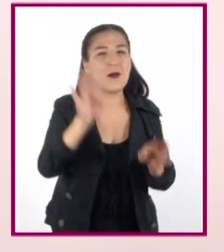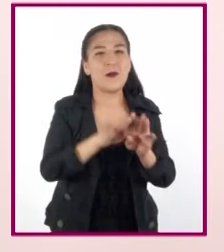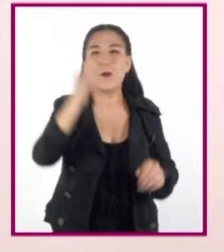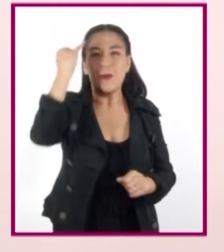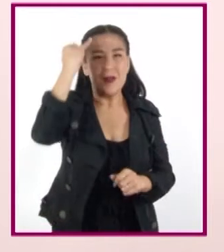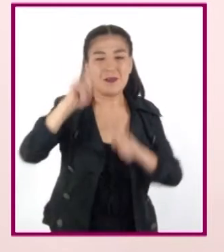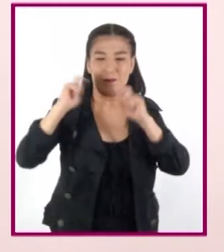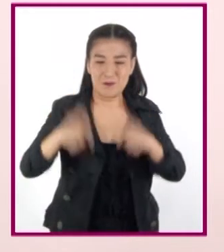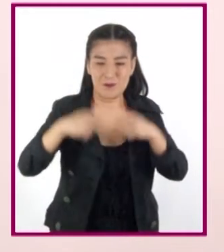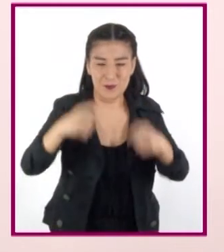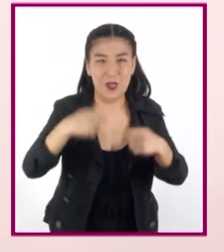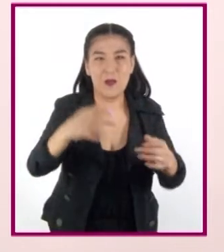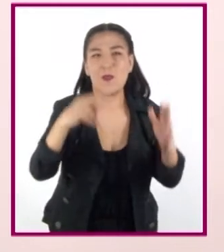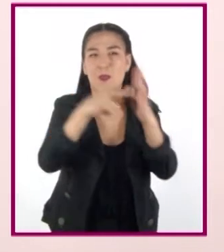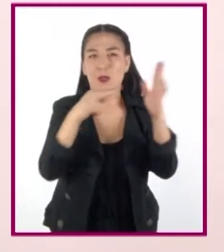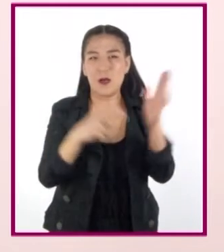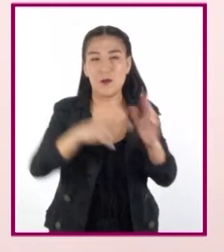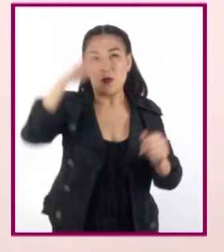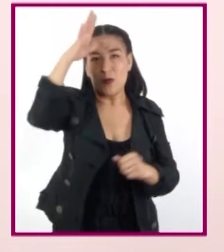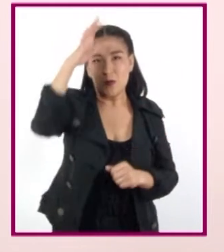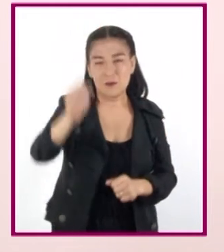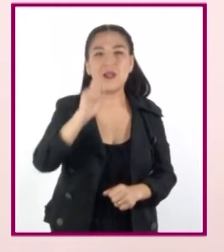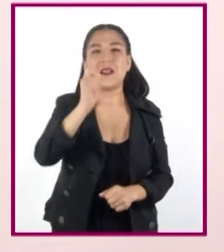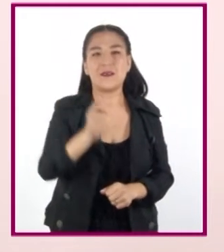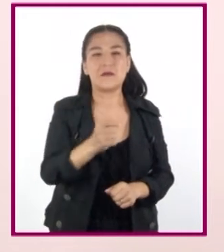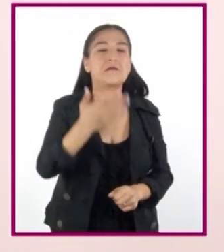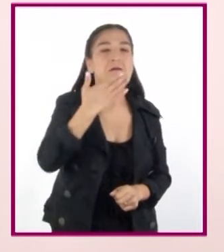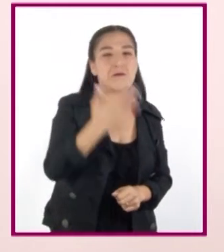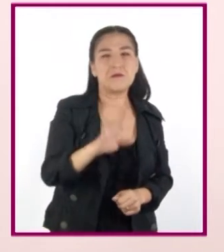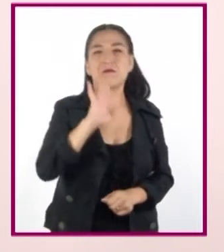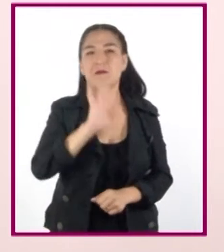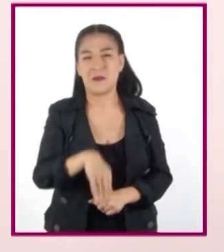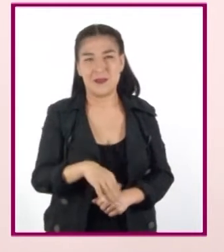ideas, normas, conceptos sobre lo que está bien y